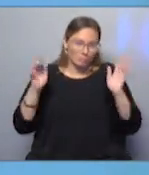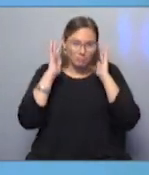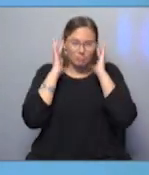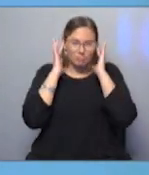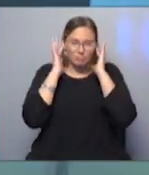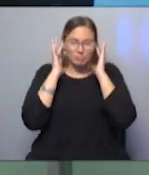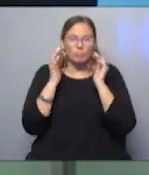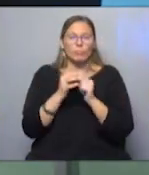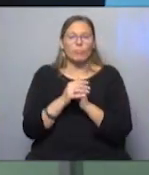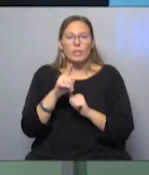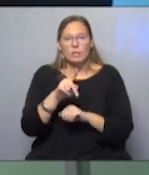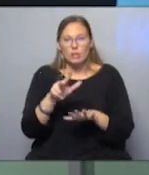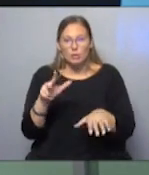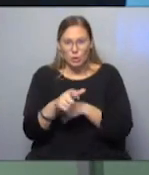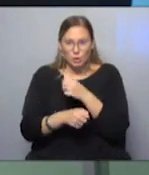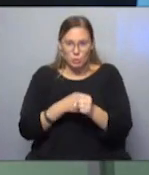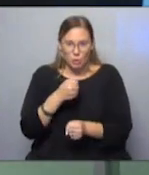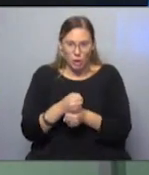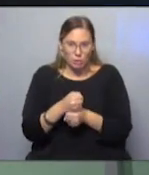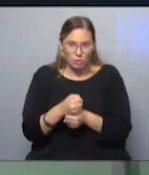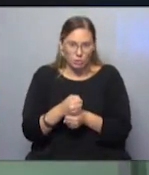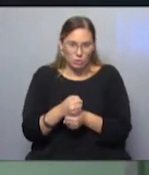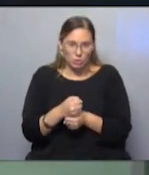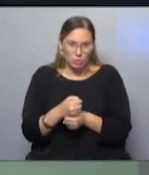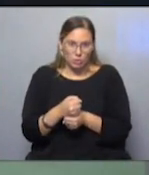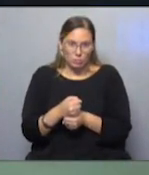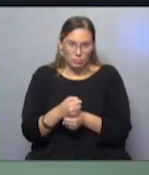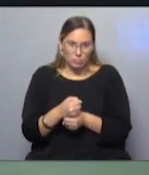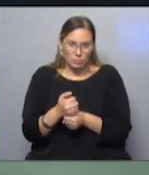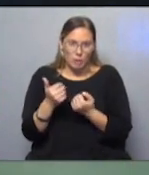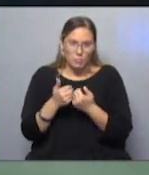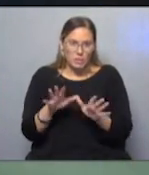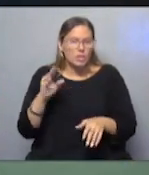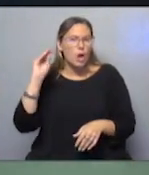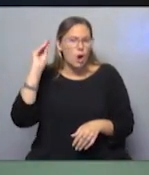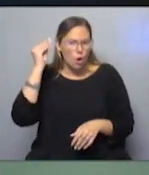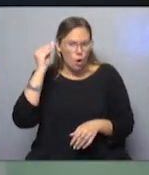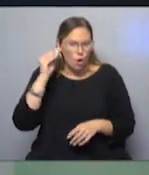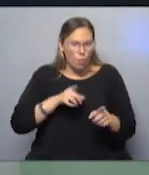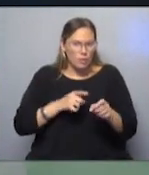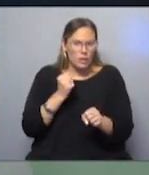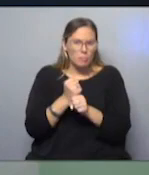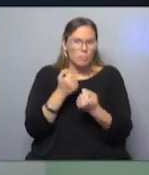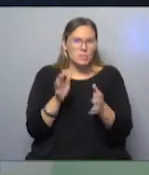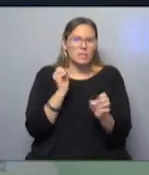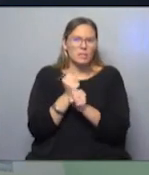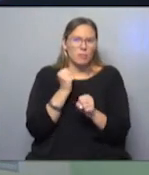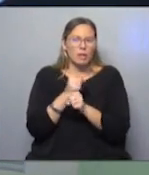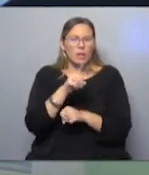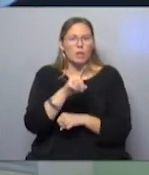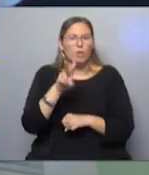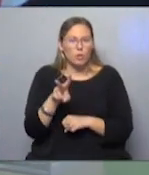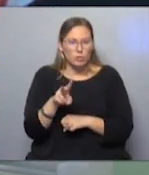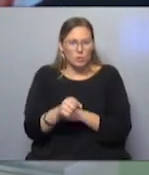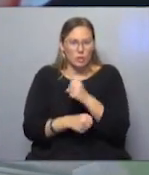unos 18 años que igual quizás empezaste muy joven también para las 12 claro por eso